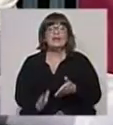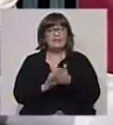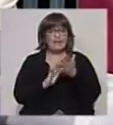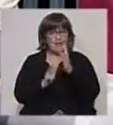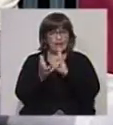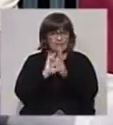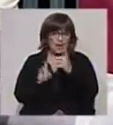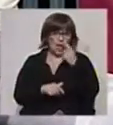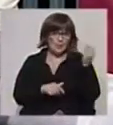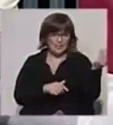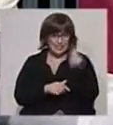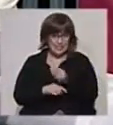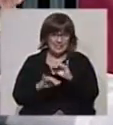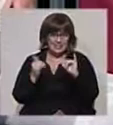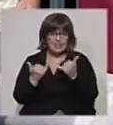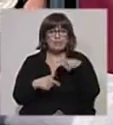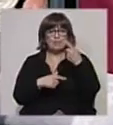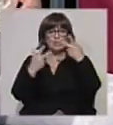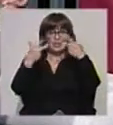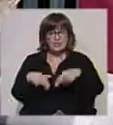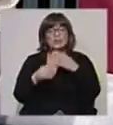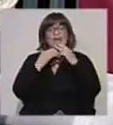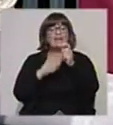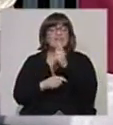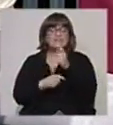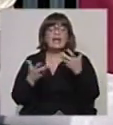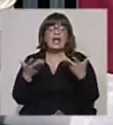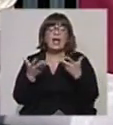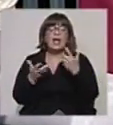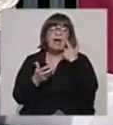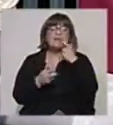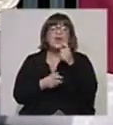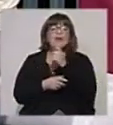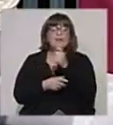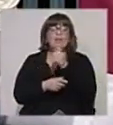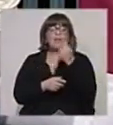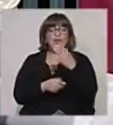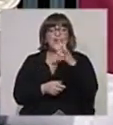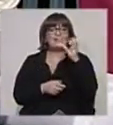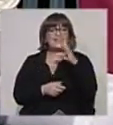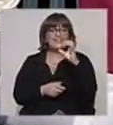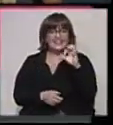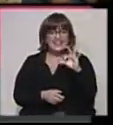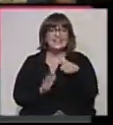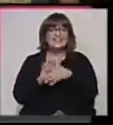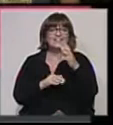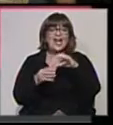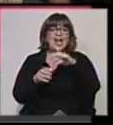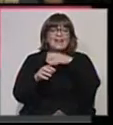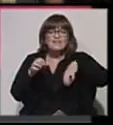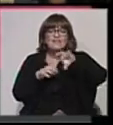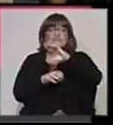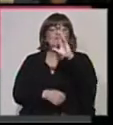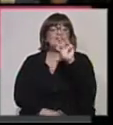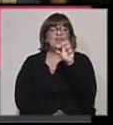Juan Polié, que ya está acá en el estudio. Después de la pausa vamos a estar hablando con él. Pero ahora nos vamos al móvil porque está Fernando Tetes en el velódromo, puede ser. Ahí